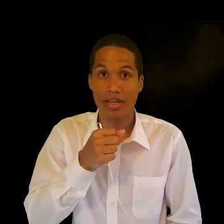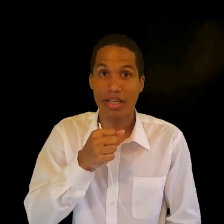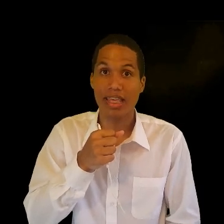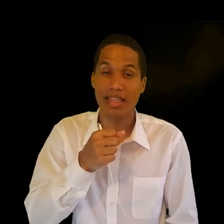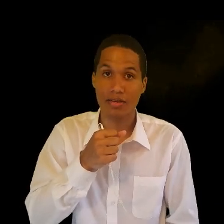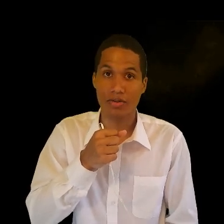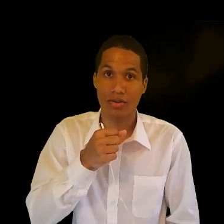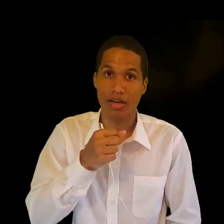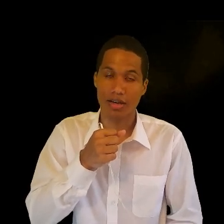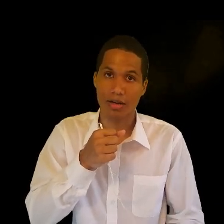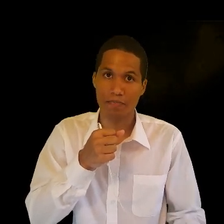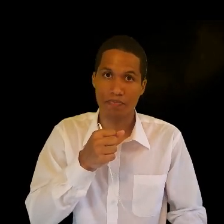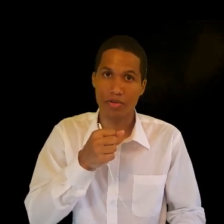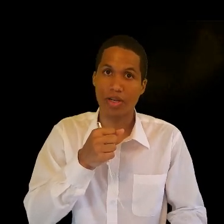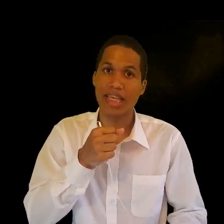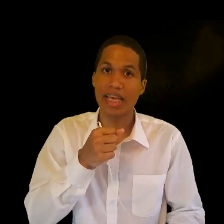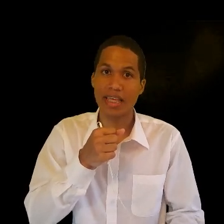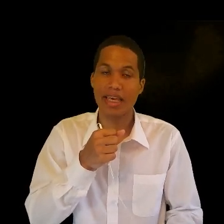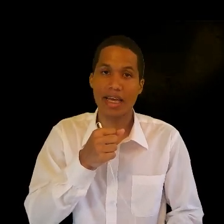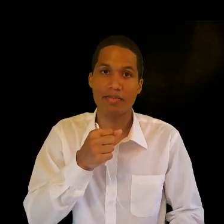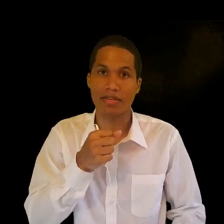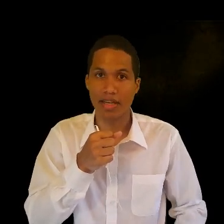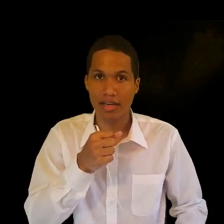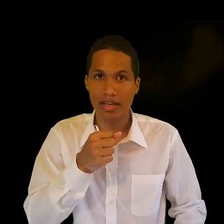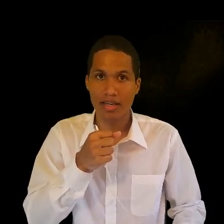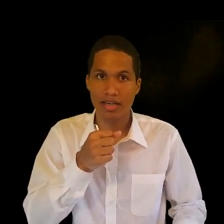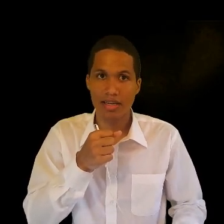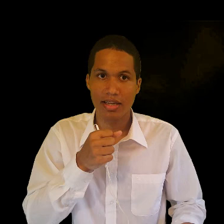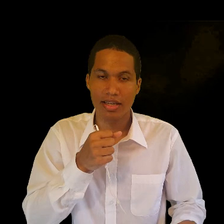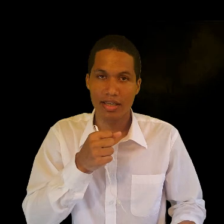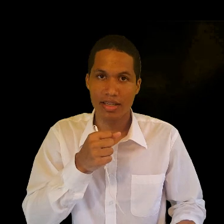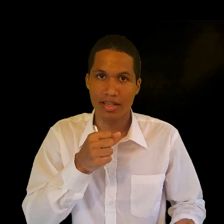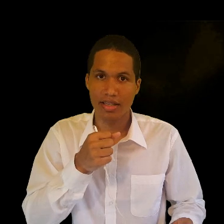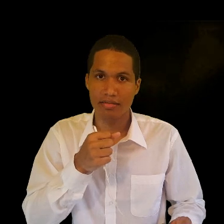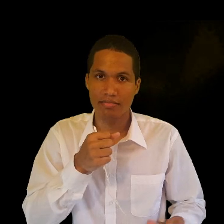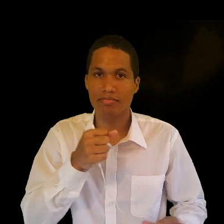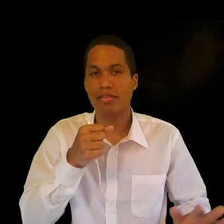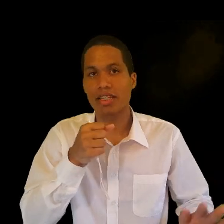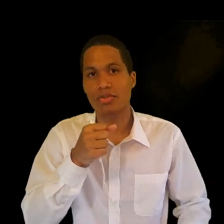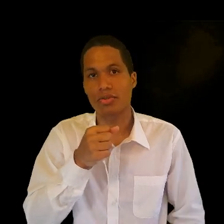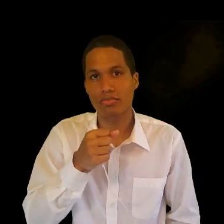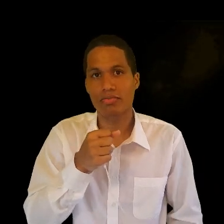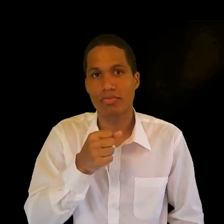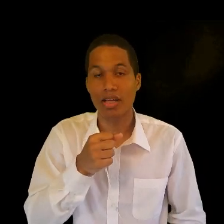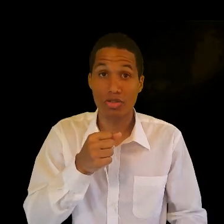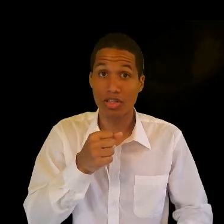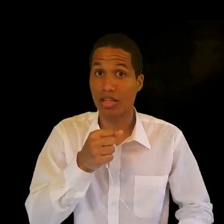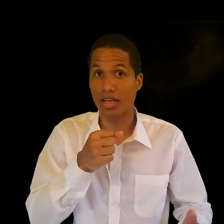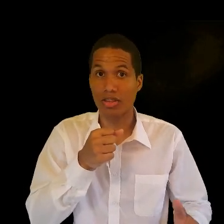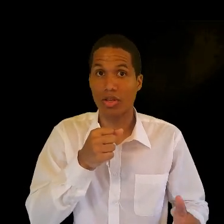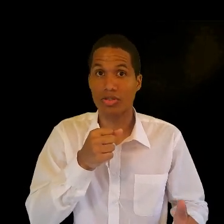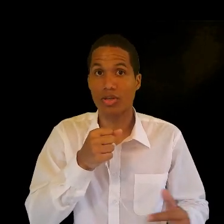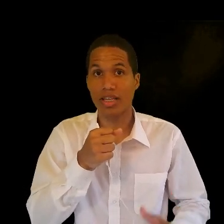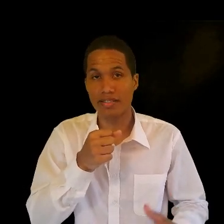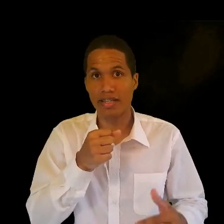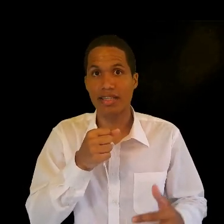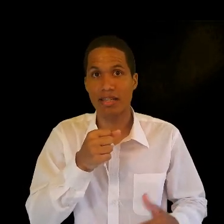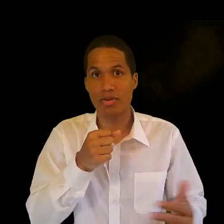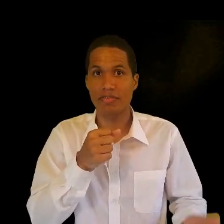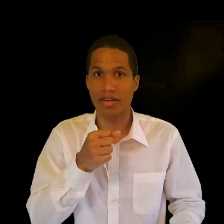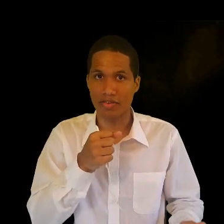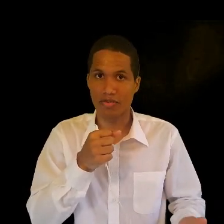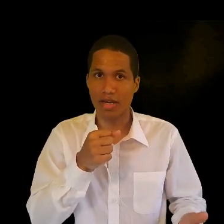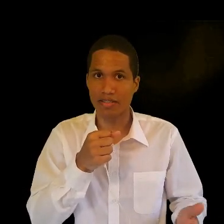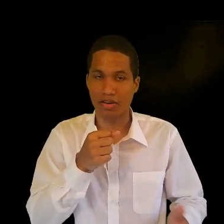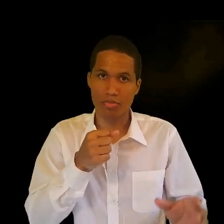verbo con el ing al final y listo. Eso quiere decir que